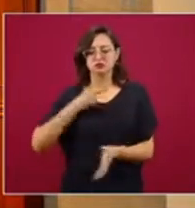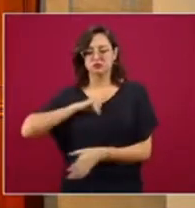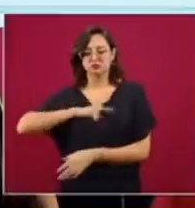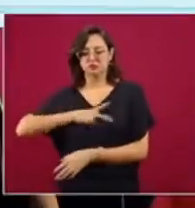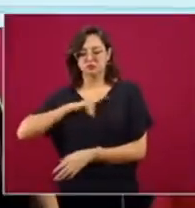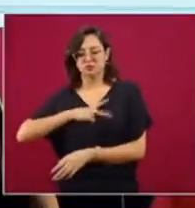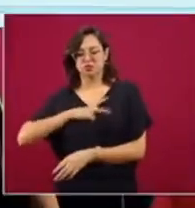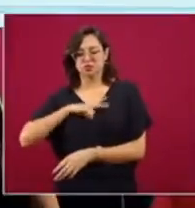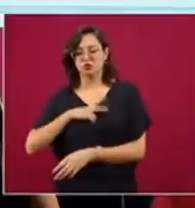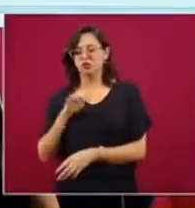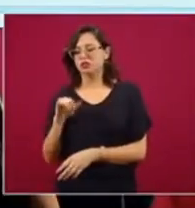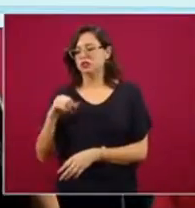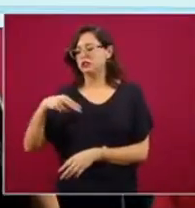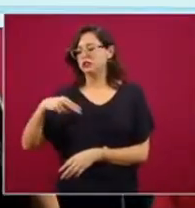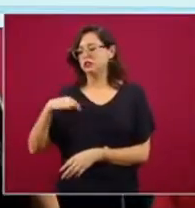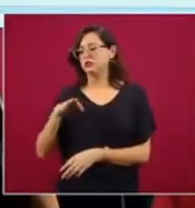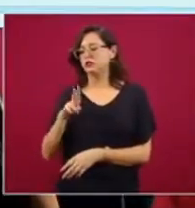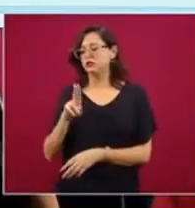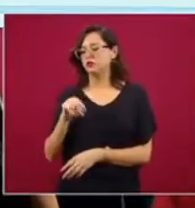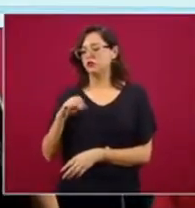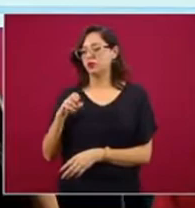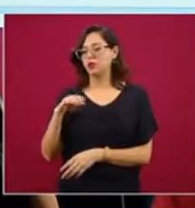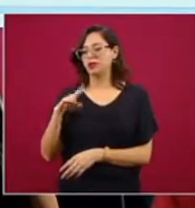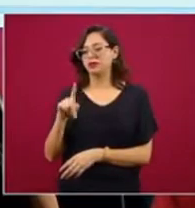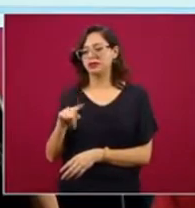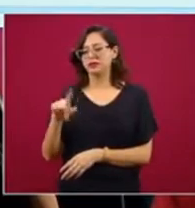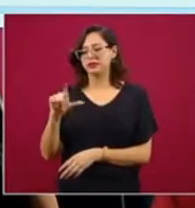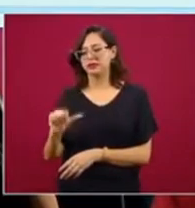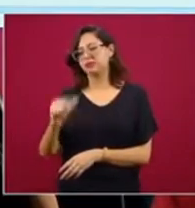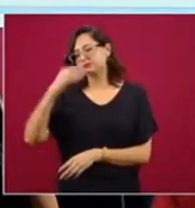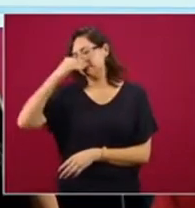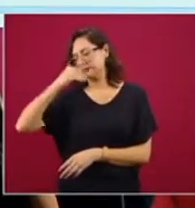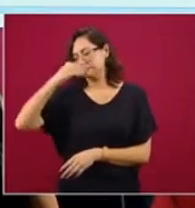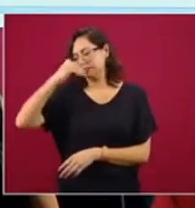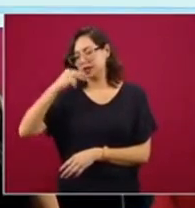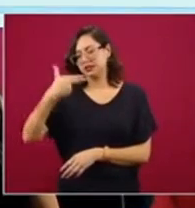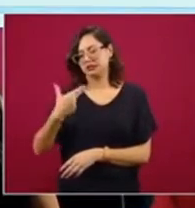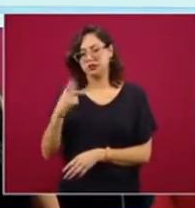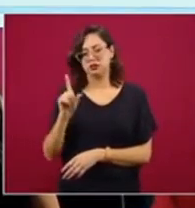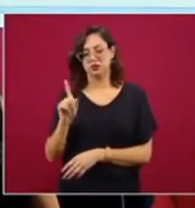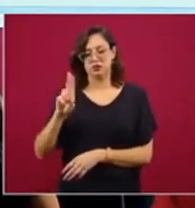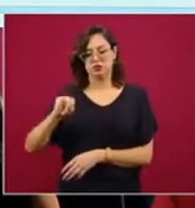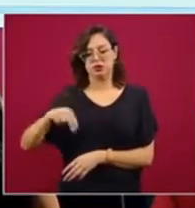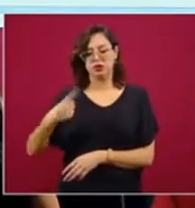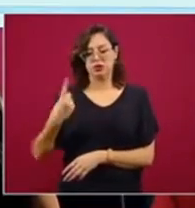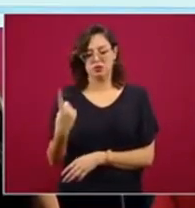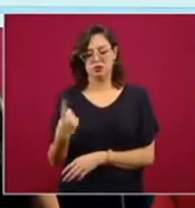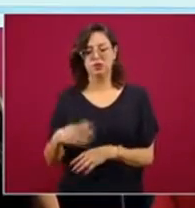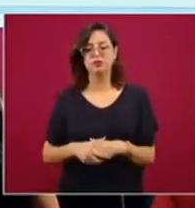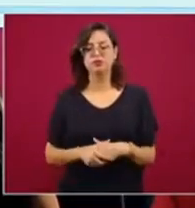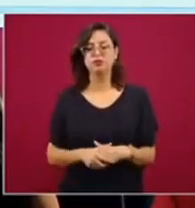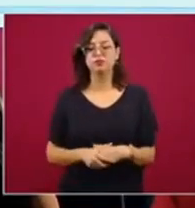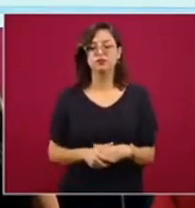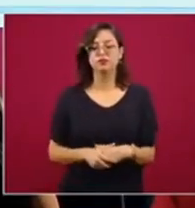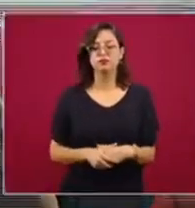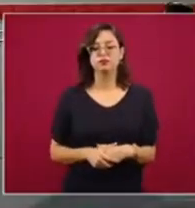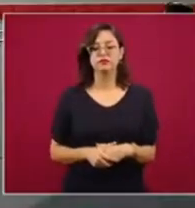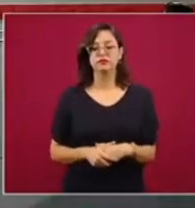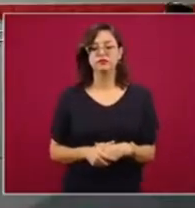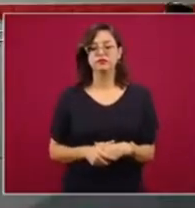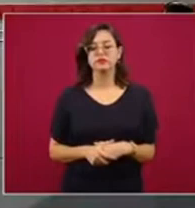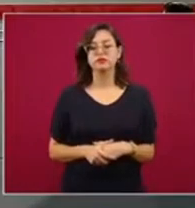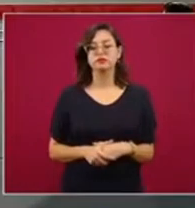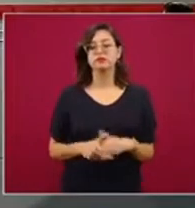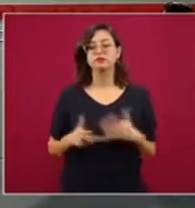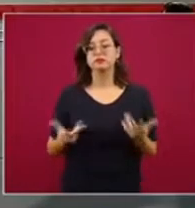influenza, en la que prolifera la enfermedad influenza causada por el virus influenza. Siendo COVID una enfermedad parecida